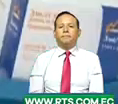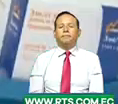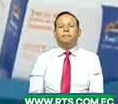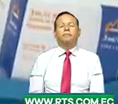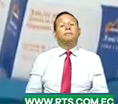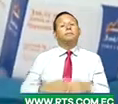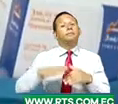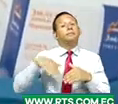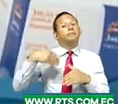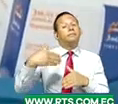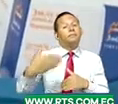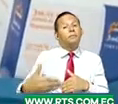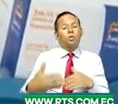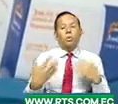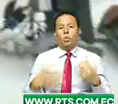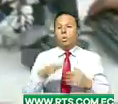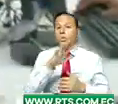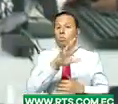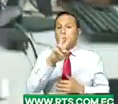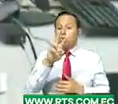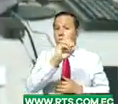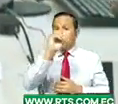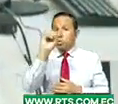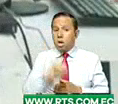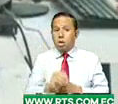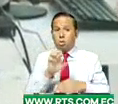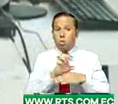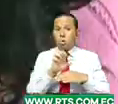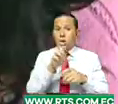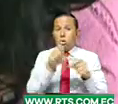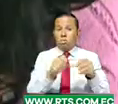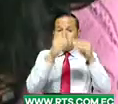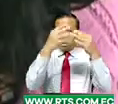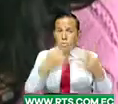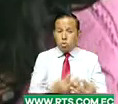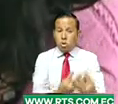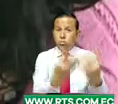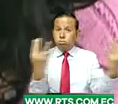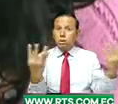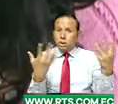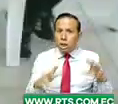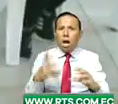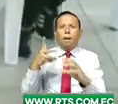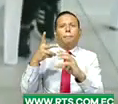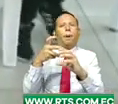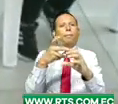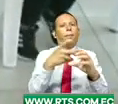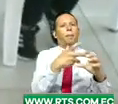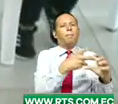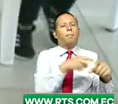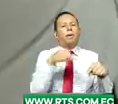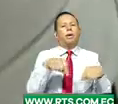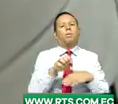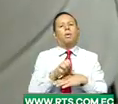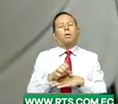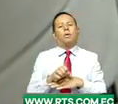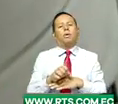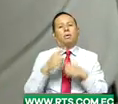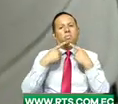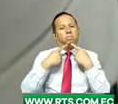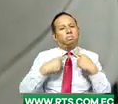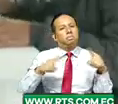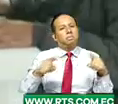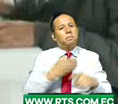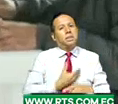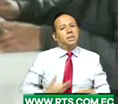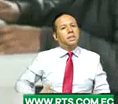Y más adelante, más del 52% del total de la población ha sido inmunizada contra el COVID-19 en Ecuador. Así lo anunció el presidente